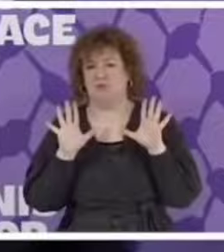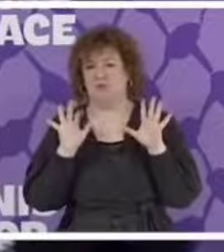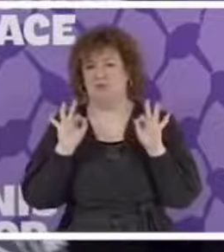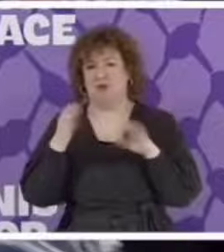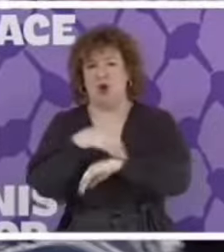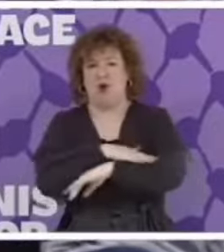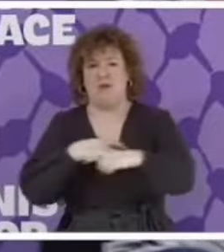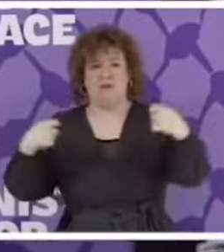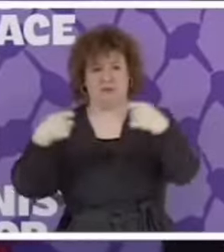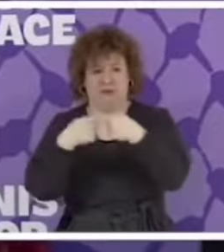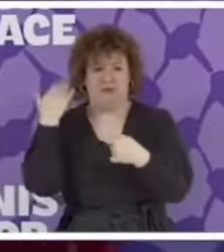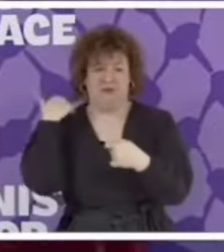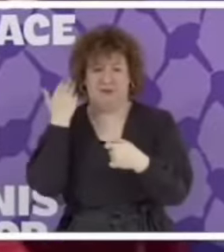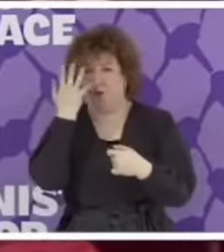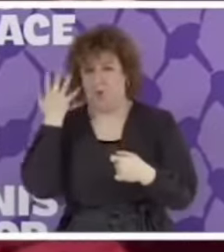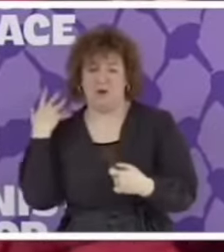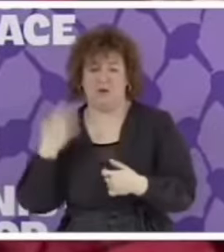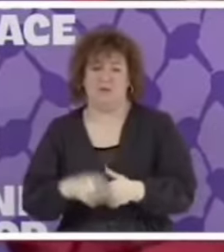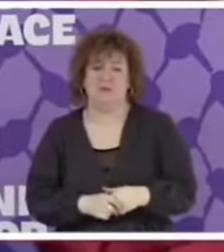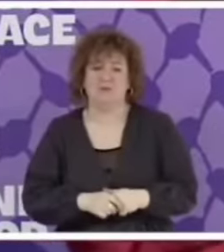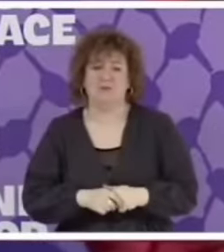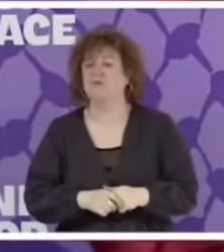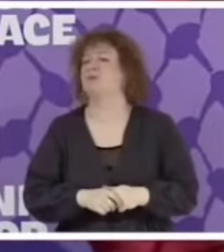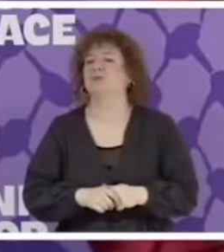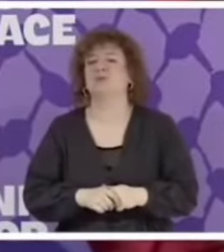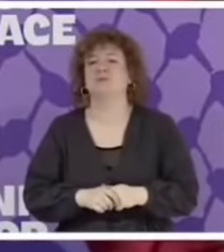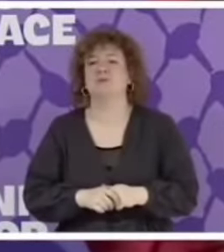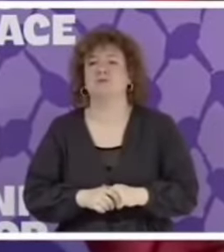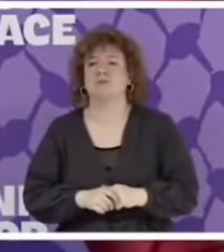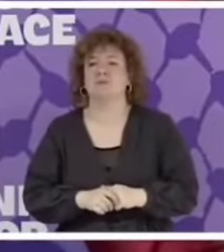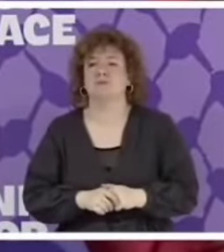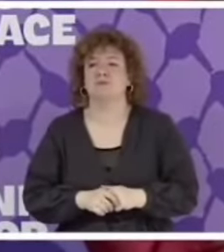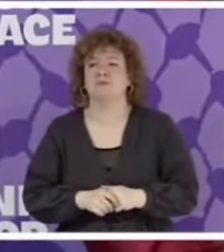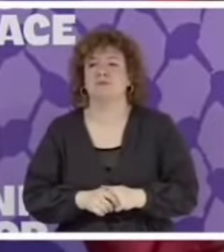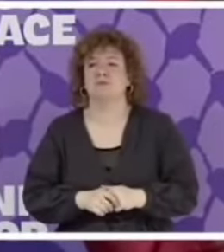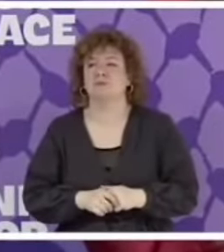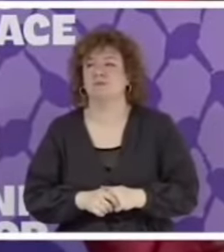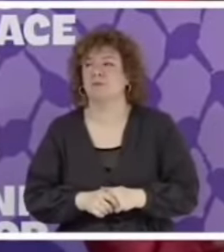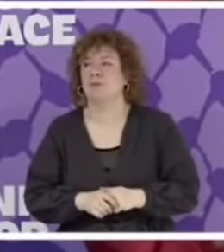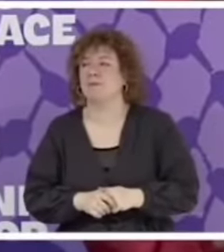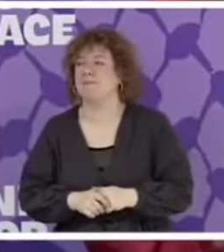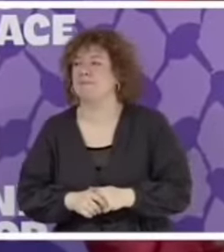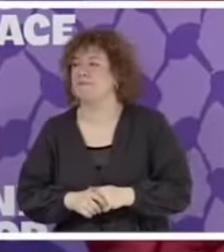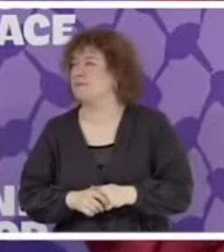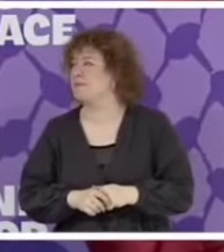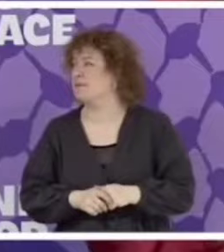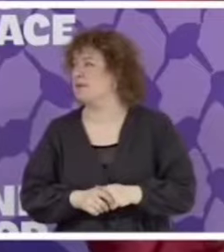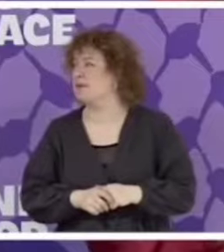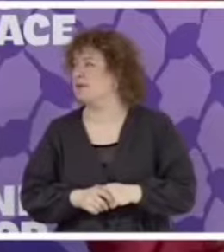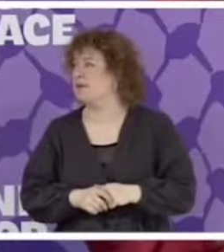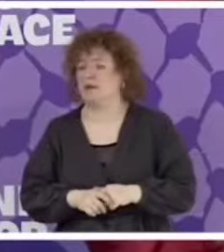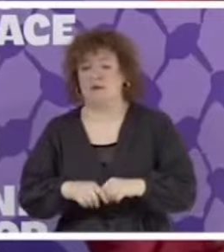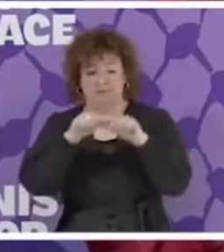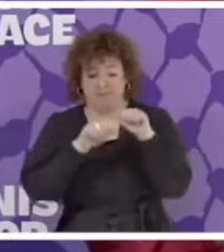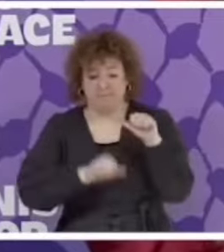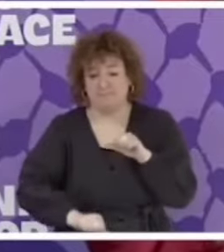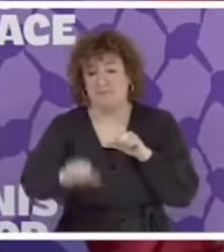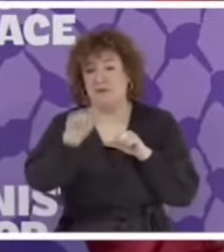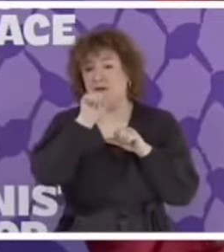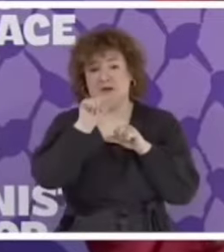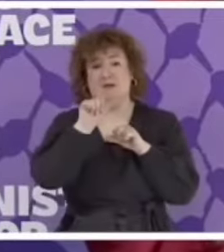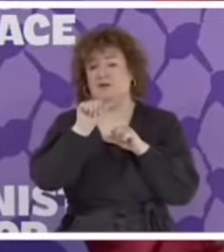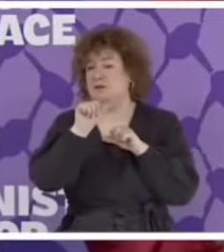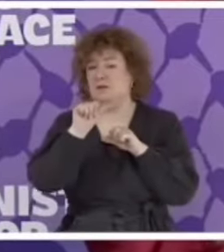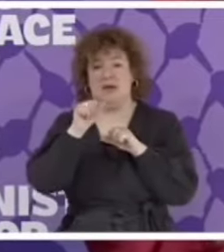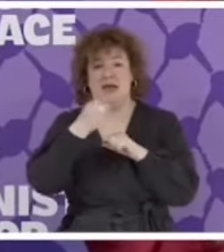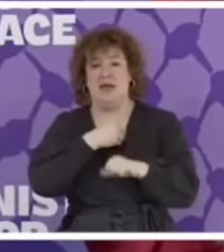más delicados de la legislatura. Y de eso va todo lo que vamos a vivir en los próximos meses